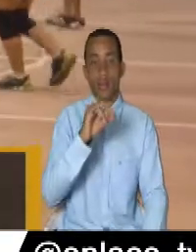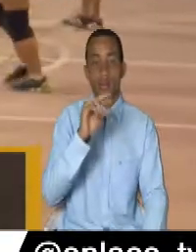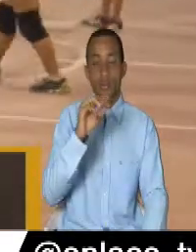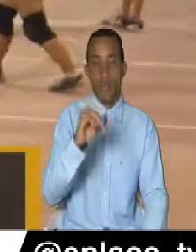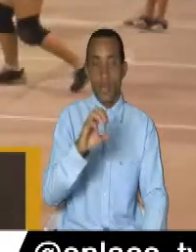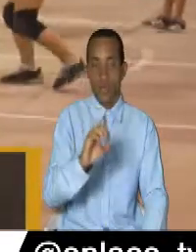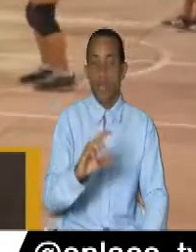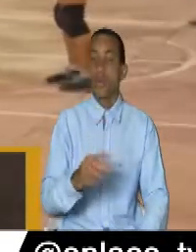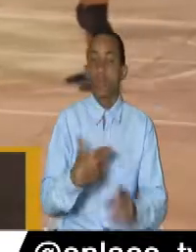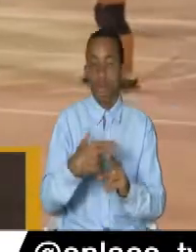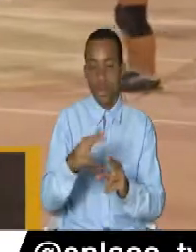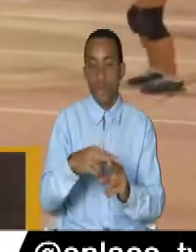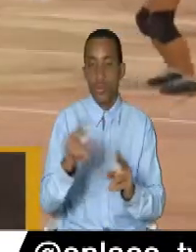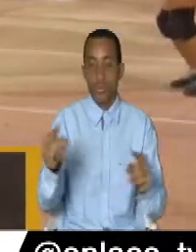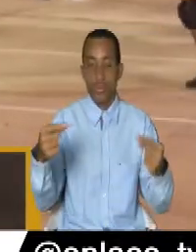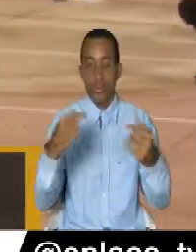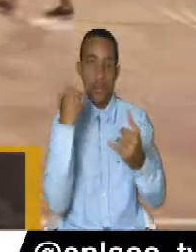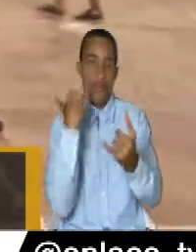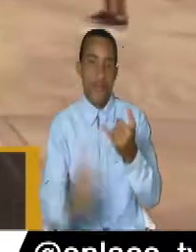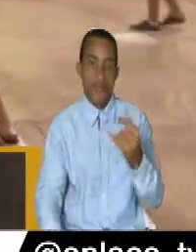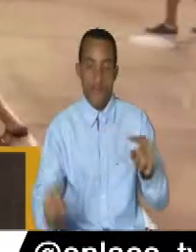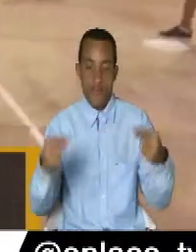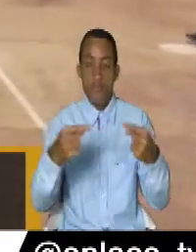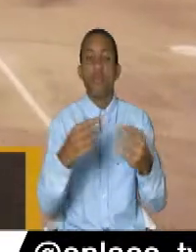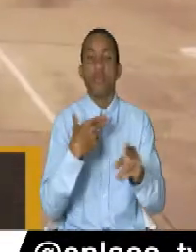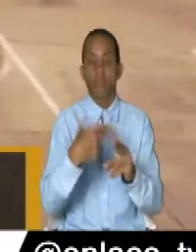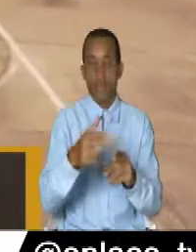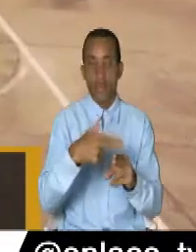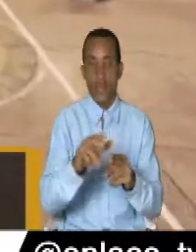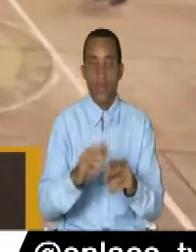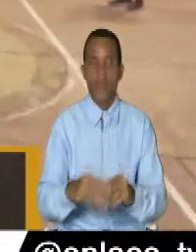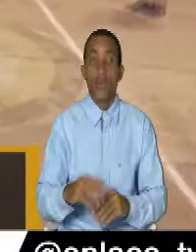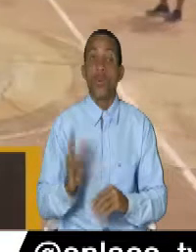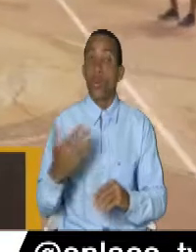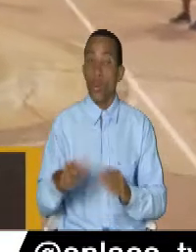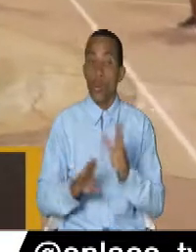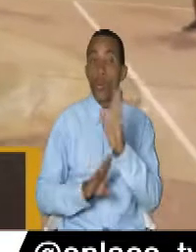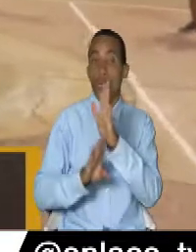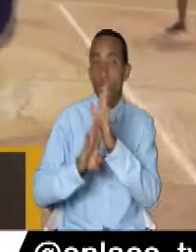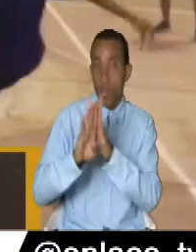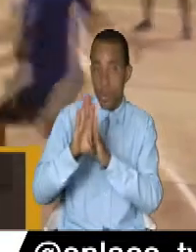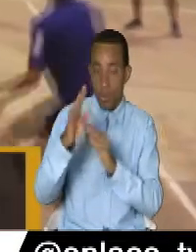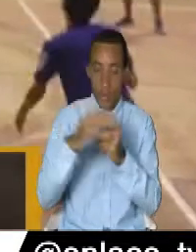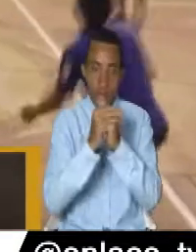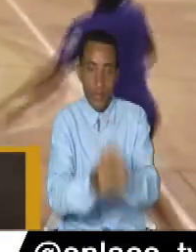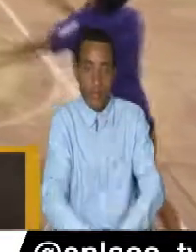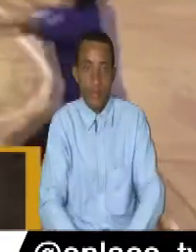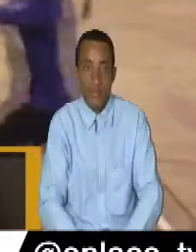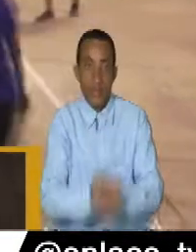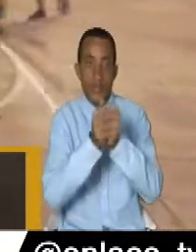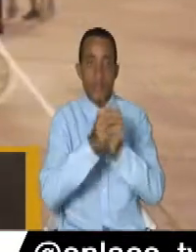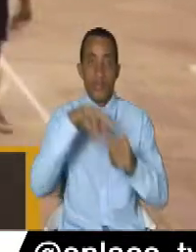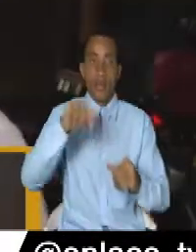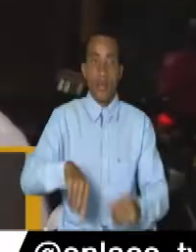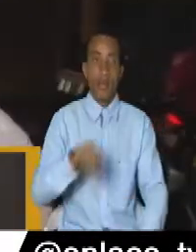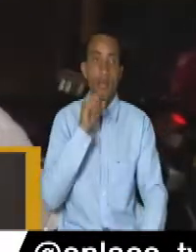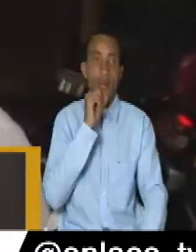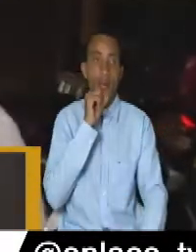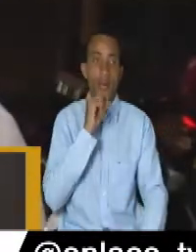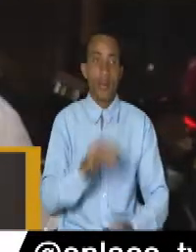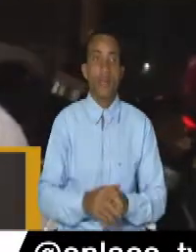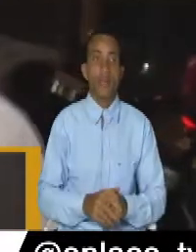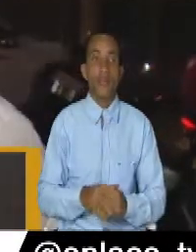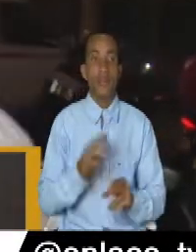la gran final de este torneo, que viene avanzando de manera positiva, demostrando que el voleibol también hace parte del bloque deportivo de Barranca Bermeja. Y ya la próxima